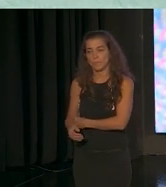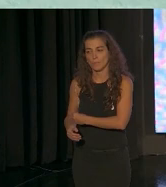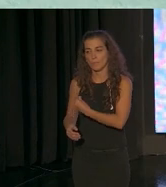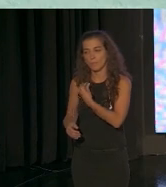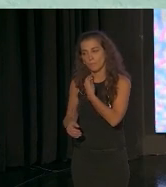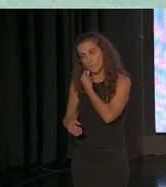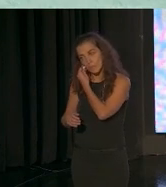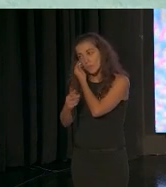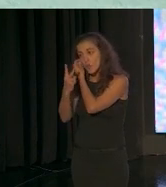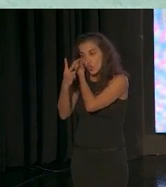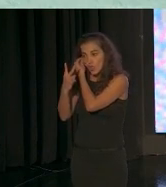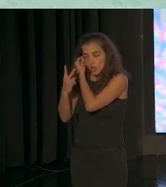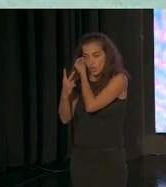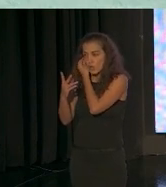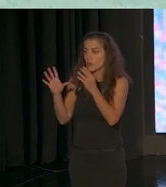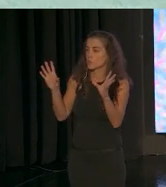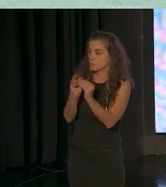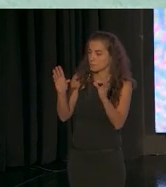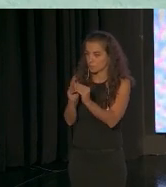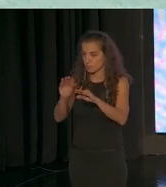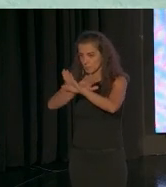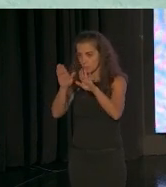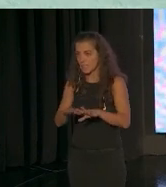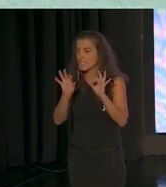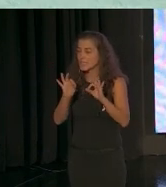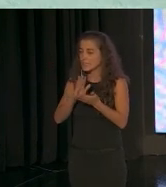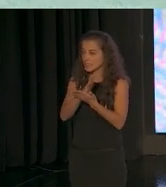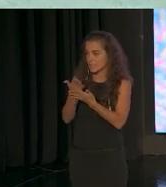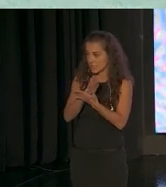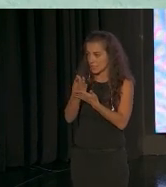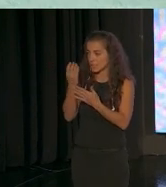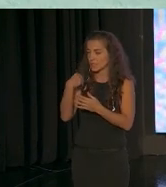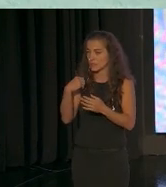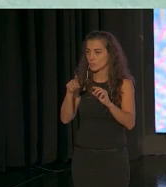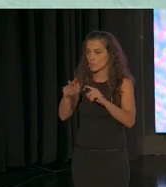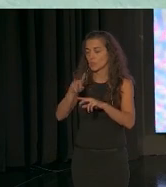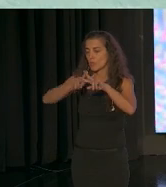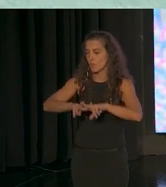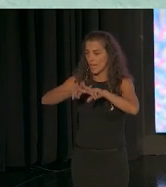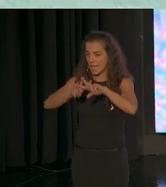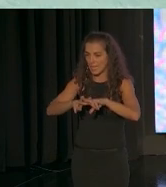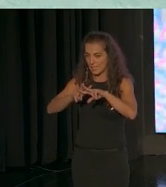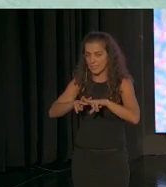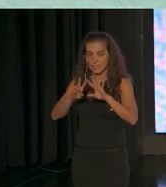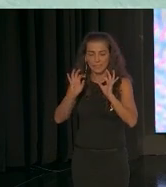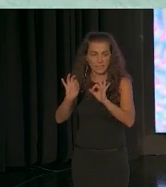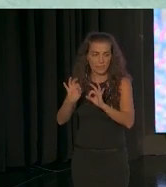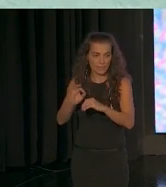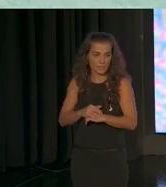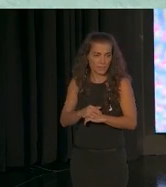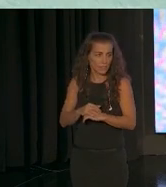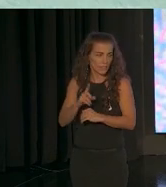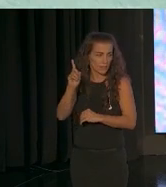Dos apuntes finales. La tecnología al servicio de la intervención, que ha sido a partir del análisis de las redes temáticas de este último estudio. Los